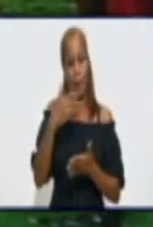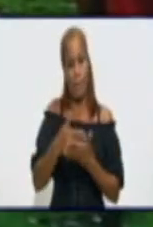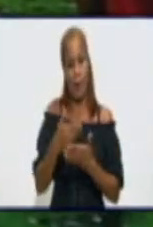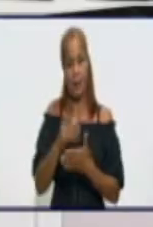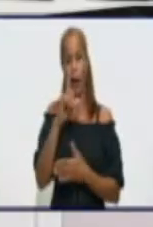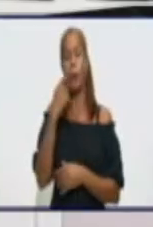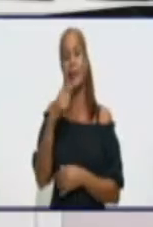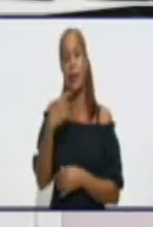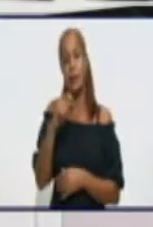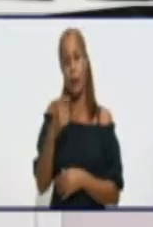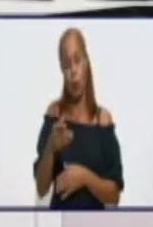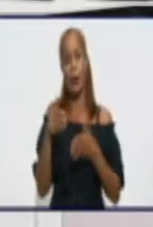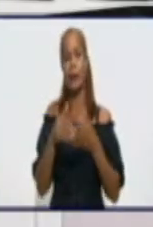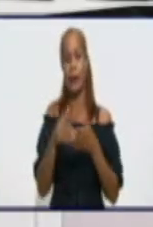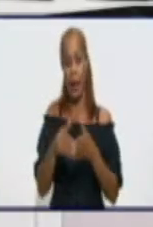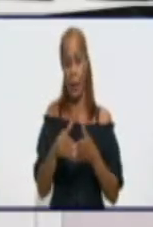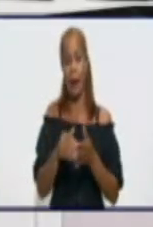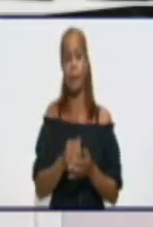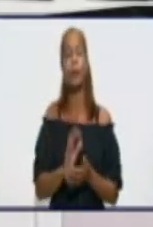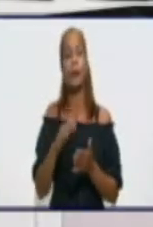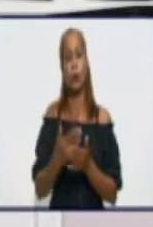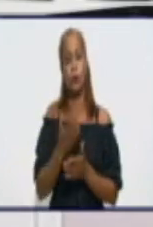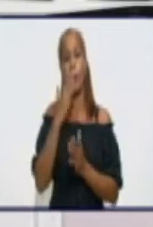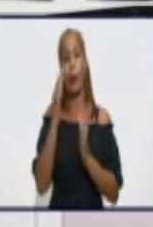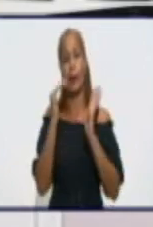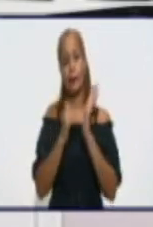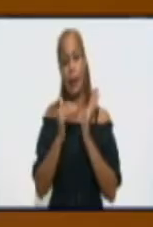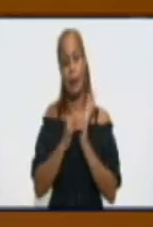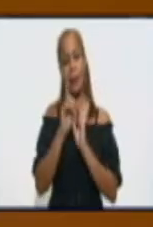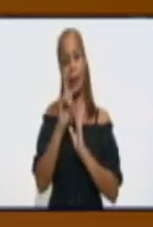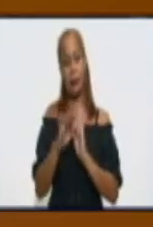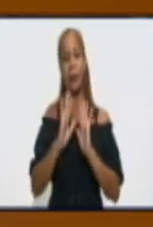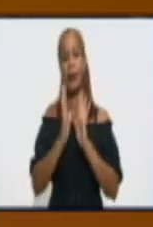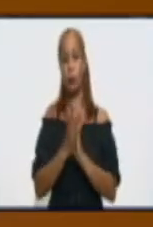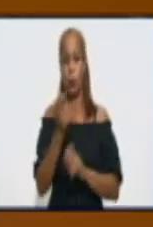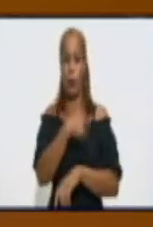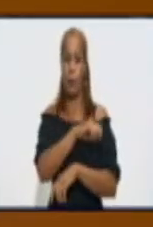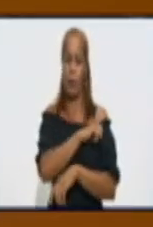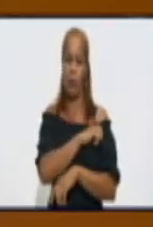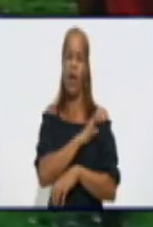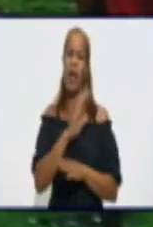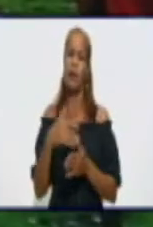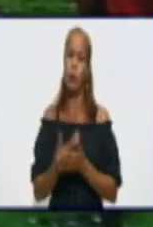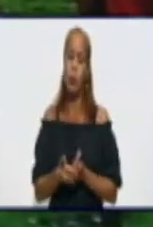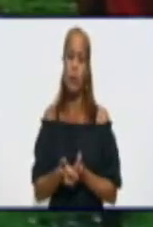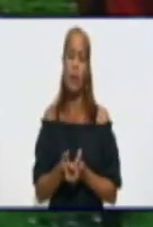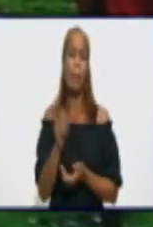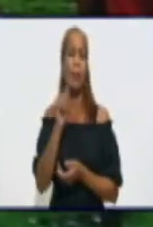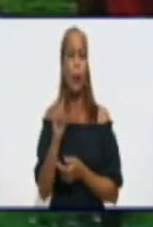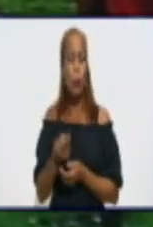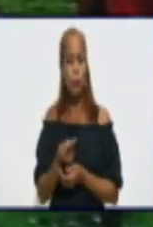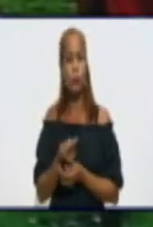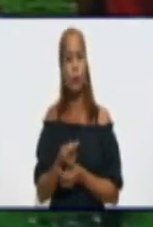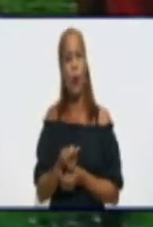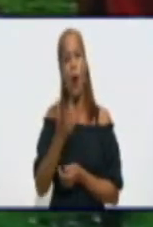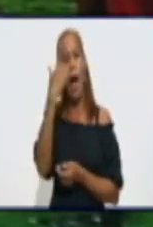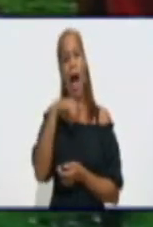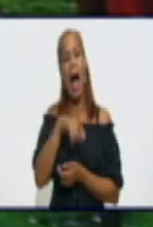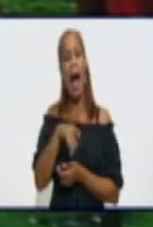René. Buenas tardes, Junel, para usted y para toda la población granmense. Abdala llegó a este territorio oriental en